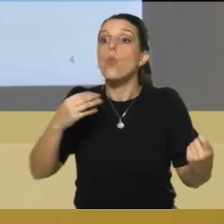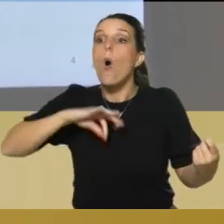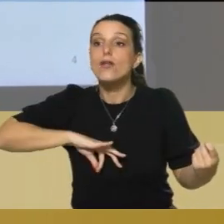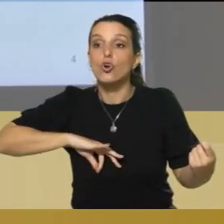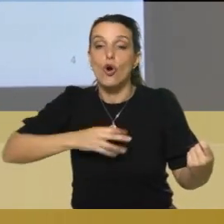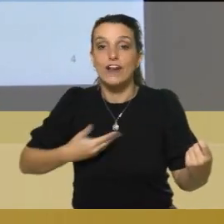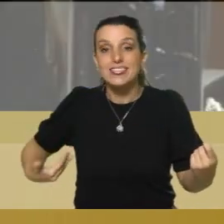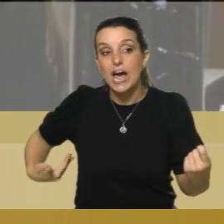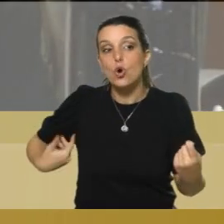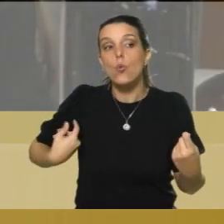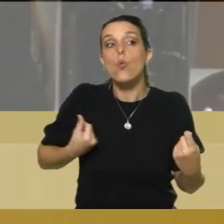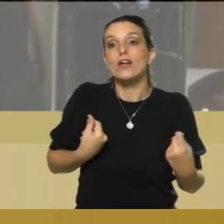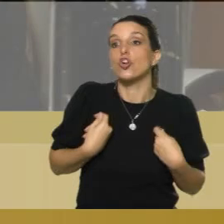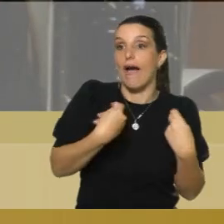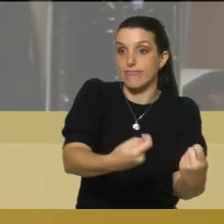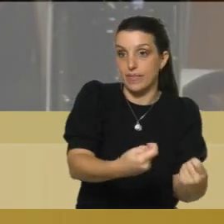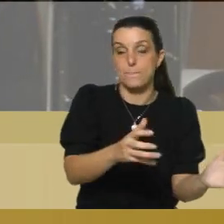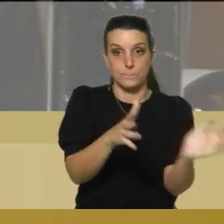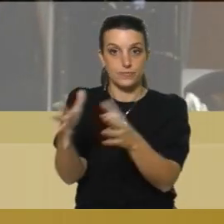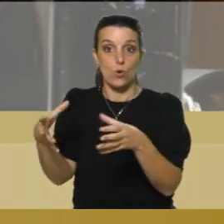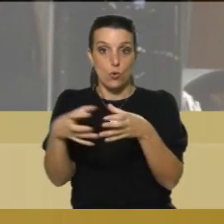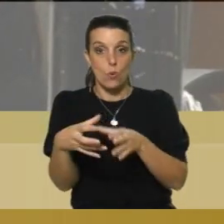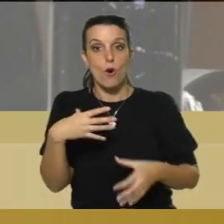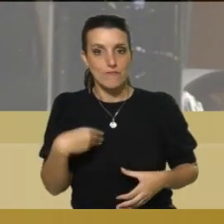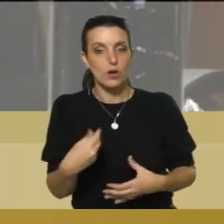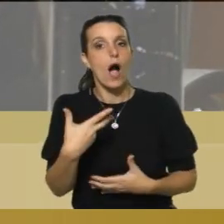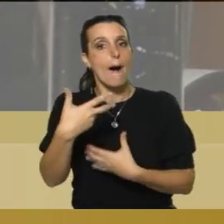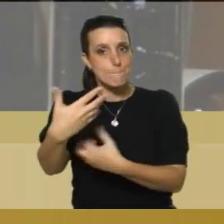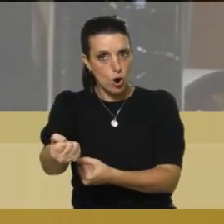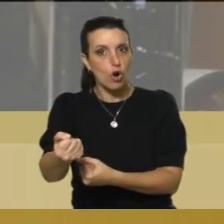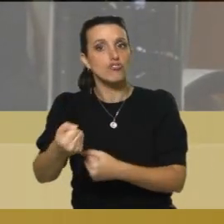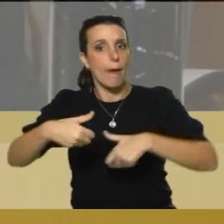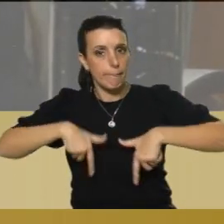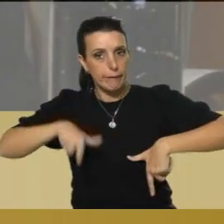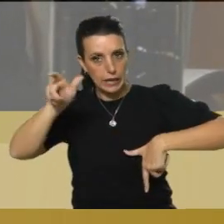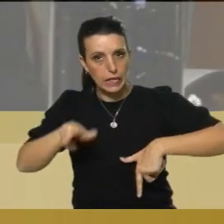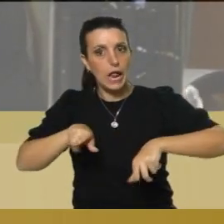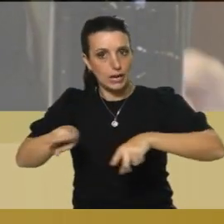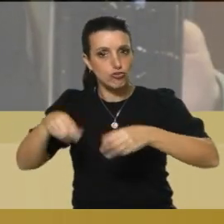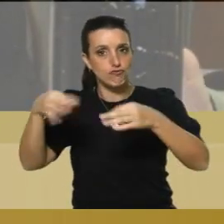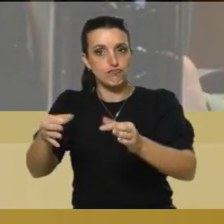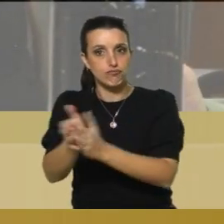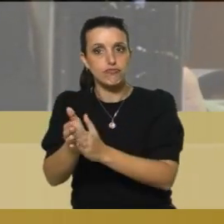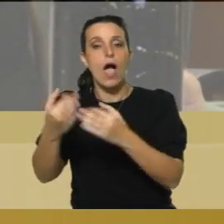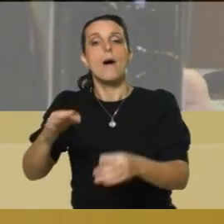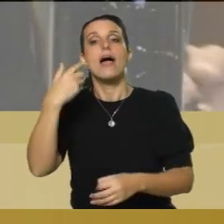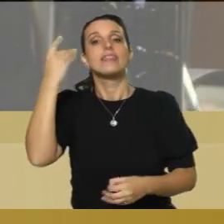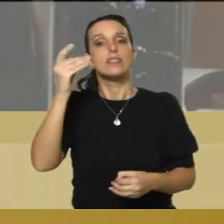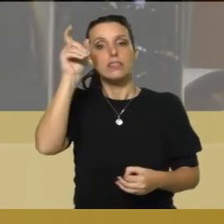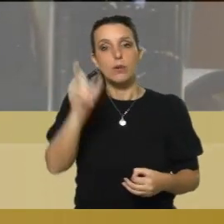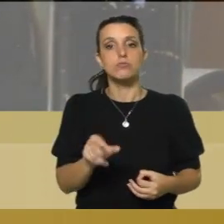5 años desde la bancada del partido Nacional se respalda la conducción económica se respalda la gestión de arb leche hablamos con el diputado